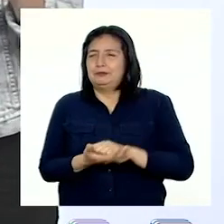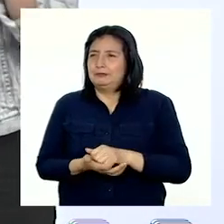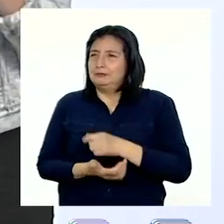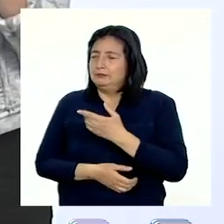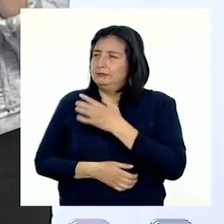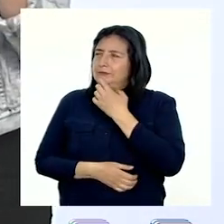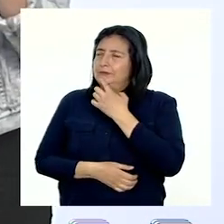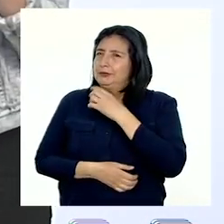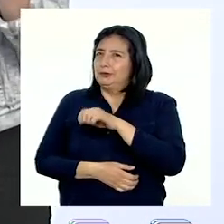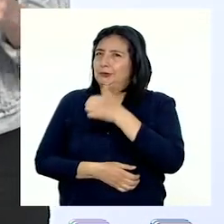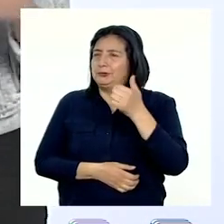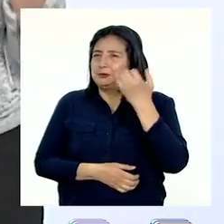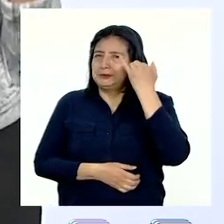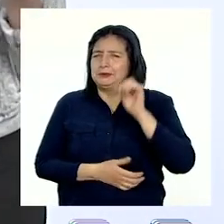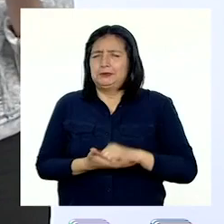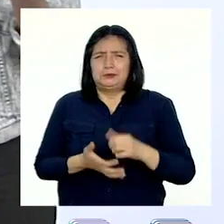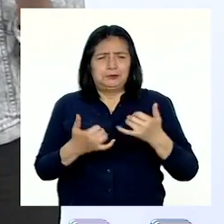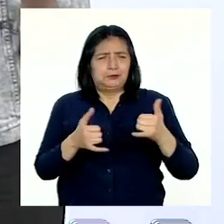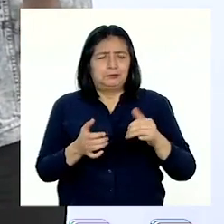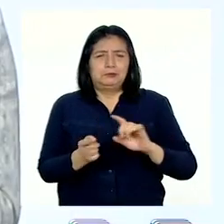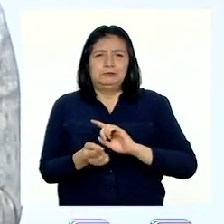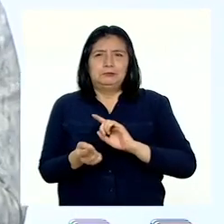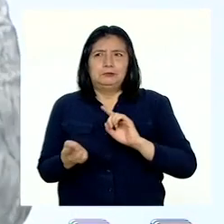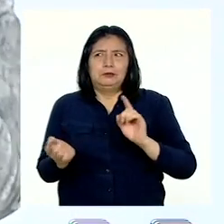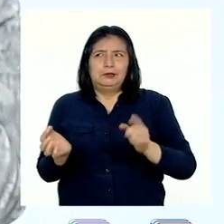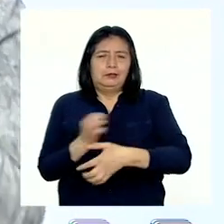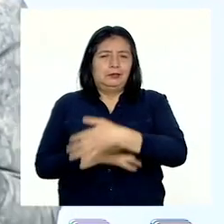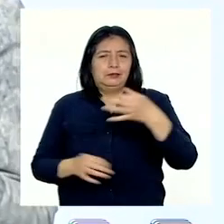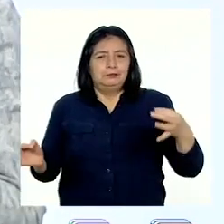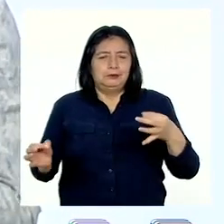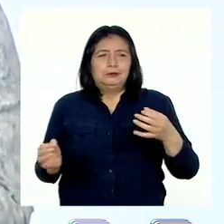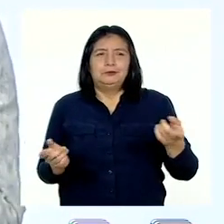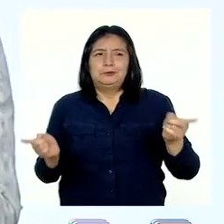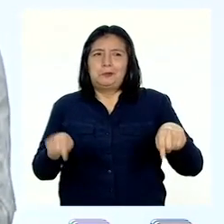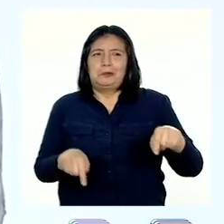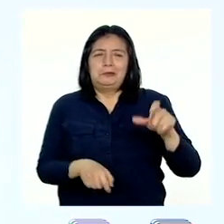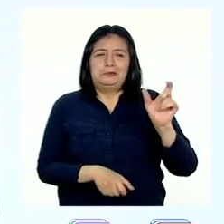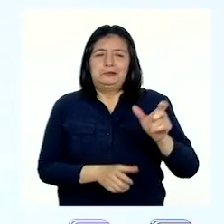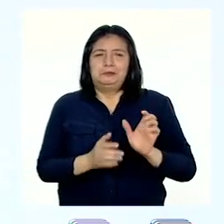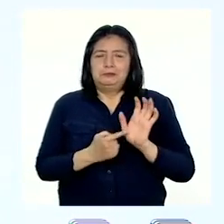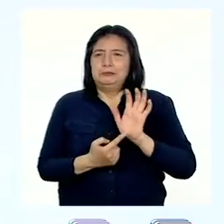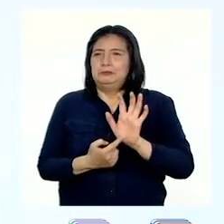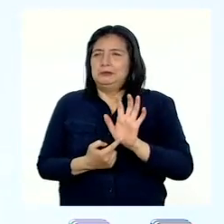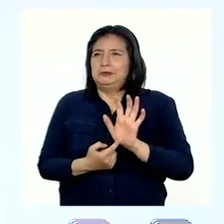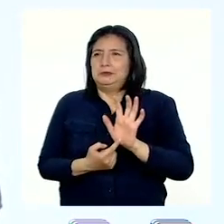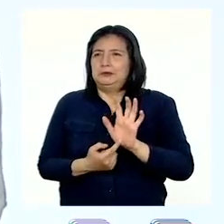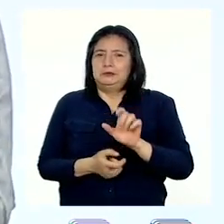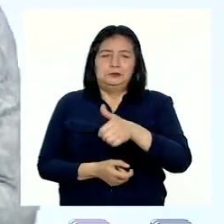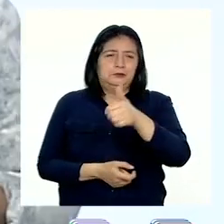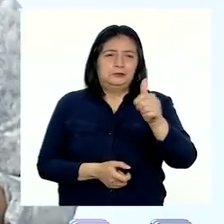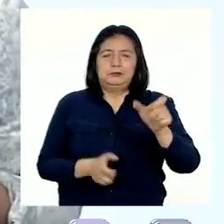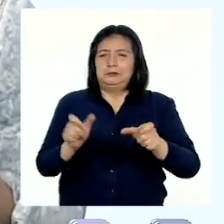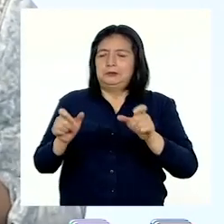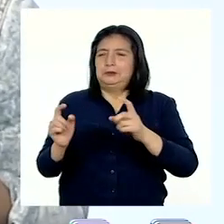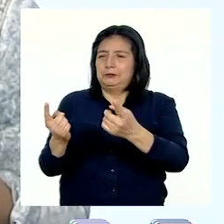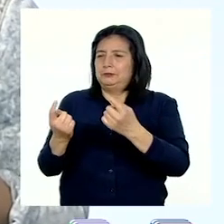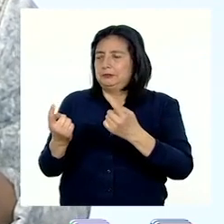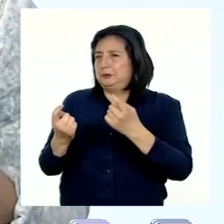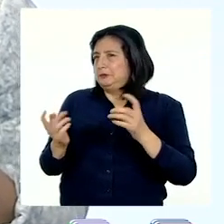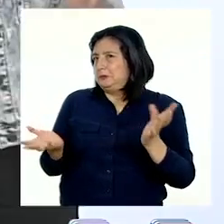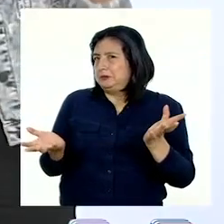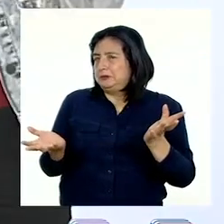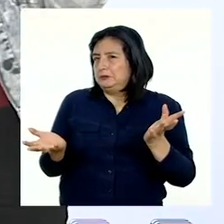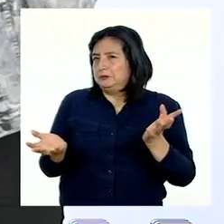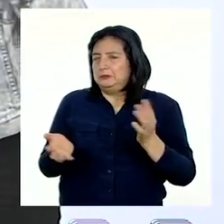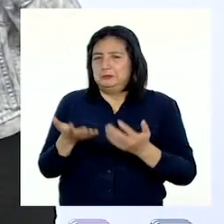Oigan, tengo otra idea. ¿Y si jugamos al revés? O sea, cuando cada participante muestra su tarjeta, los demás le hacen la pregunta que les